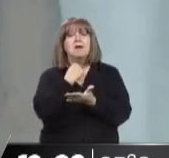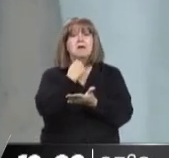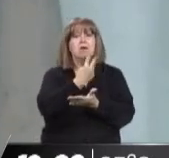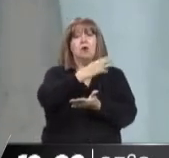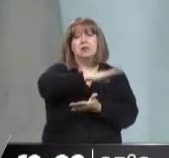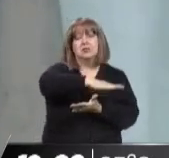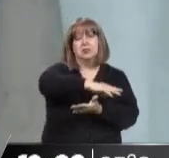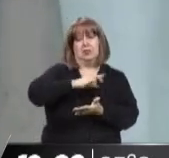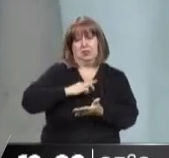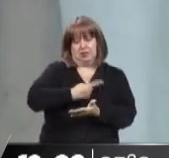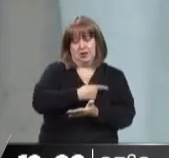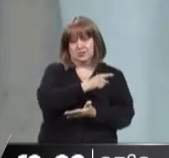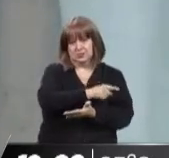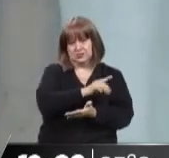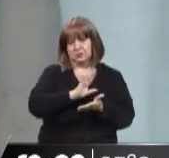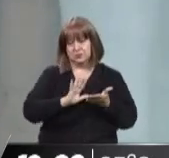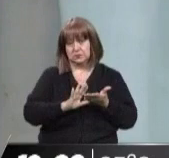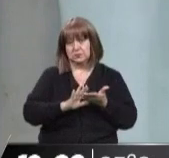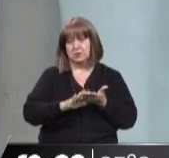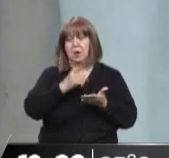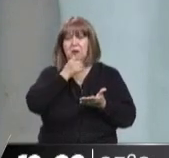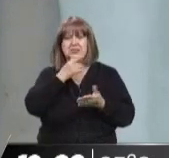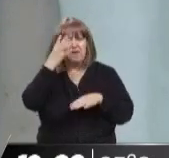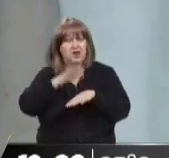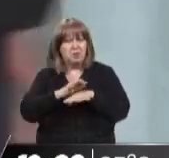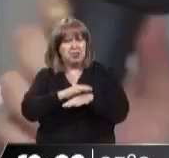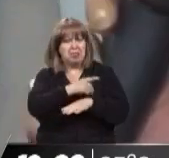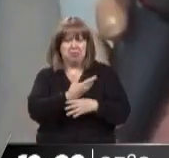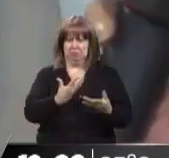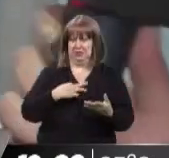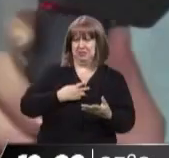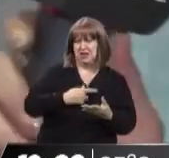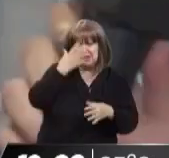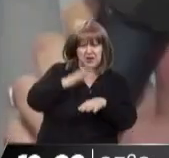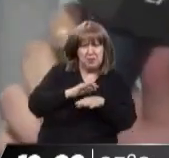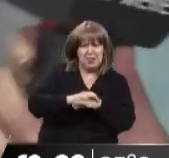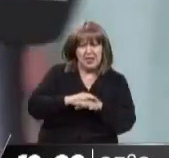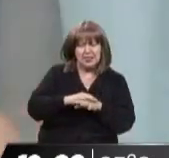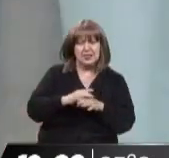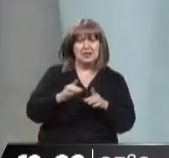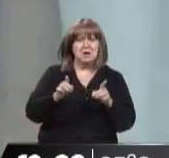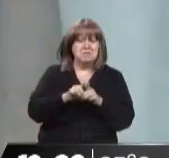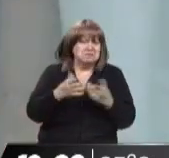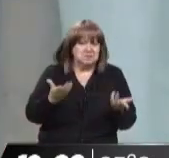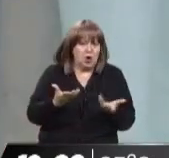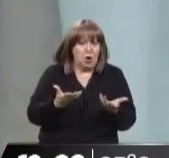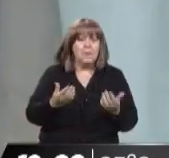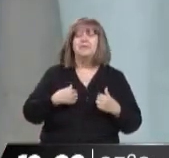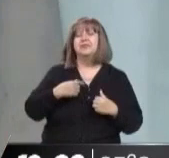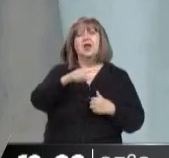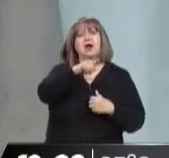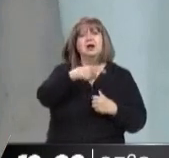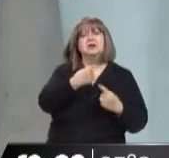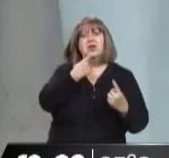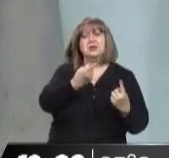menores dando cuenta de que podría ser también una enfermedad Y qué pasó después hicieron denuncias bueno hicimos